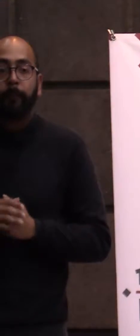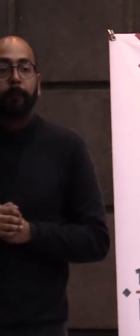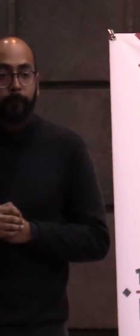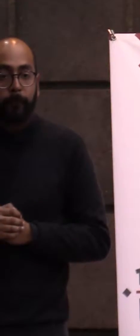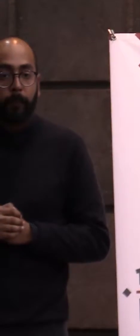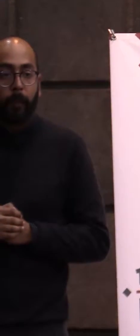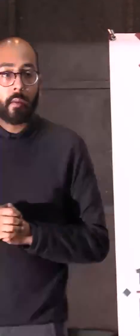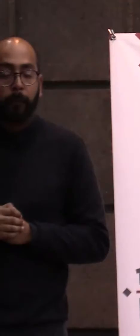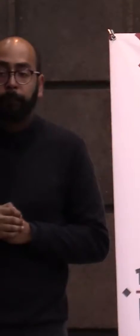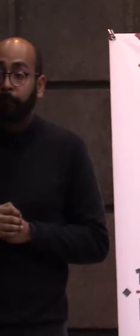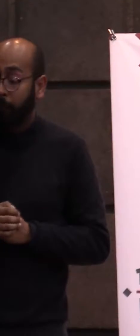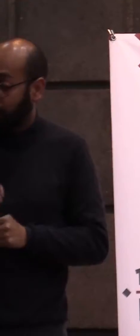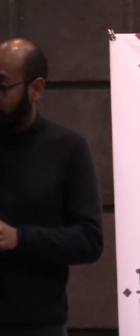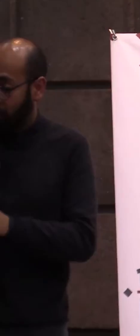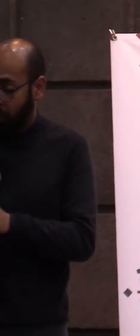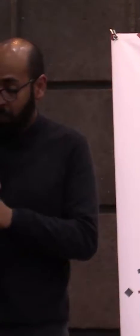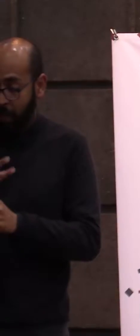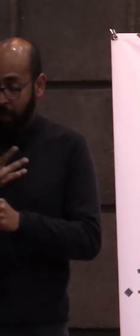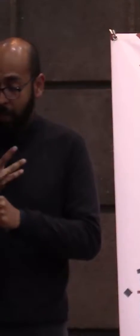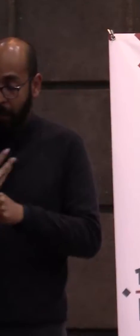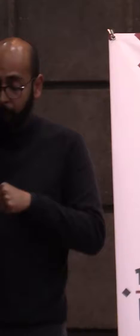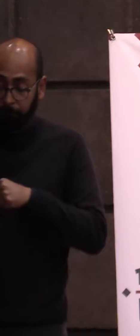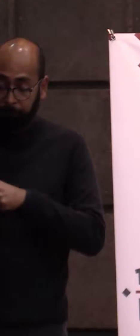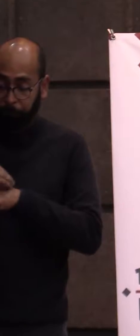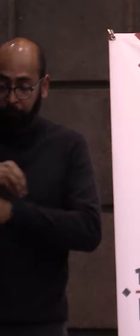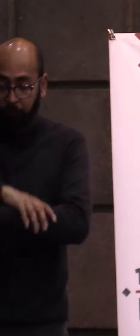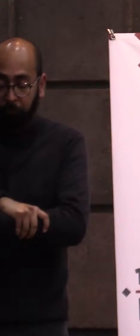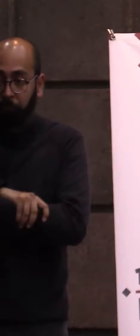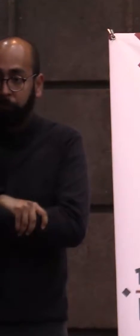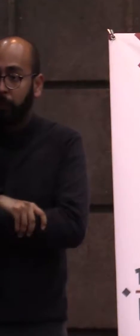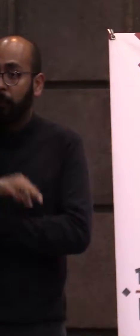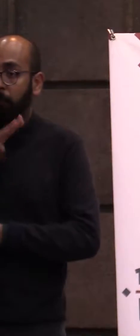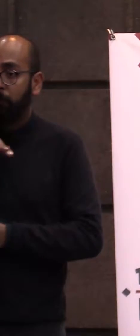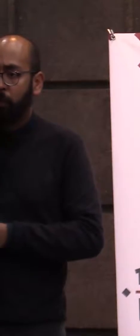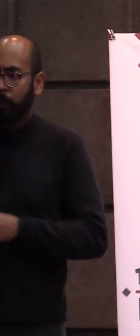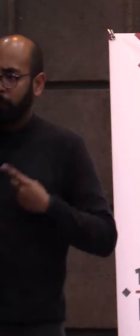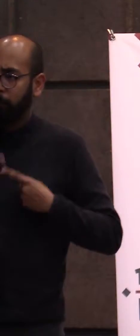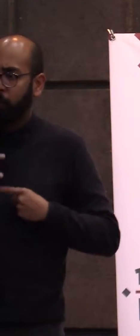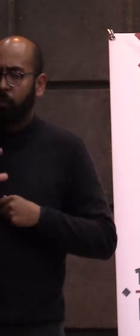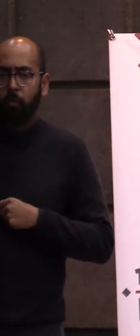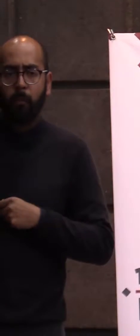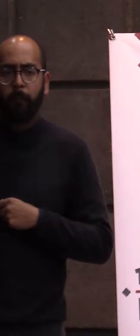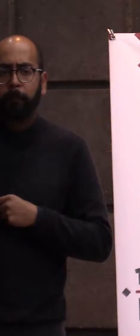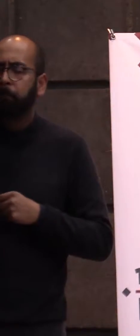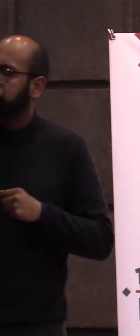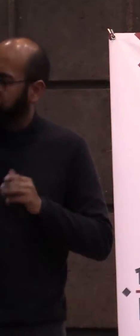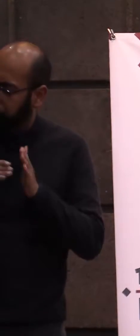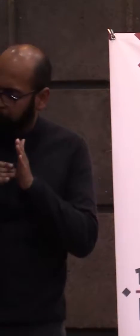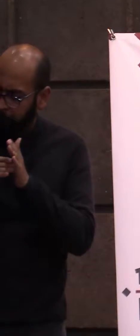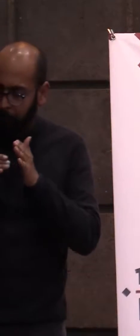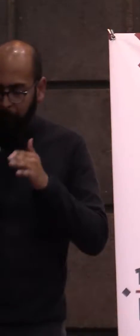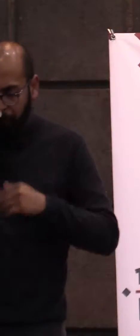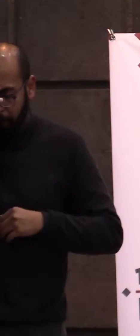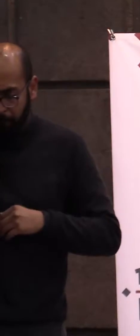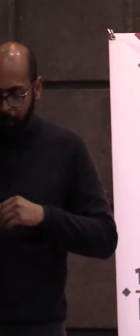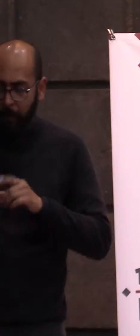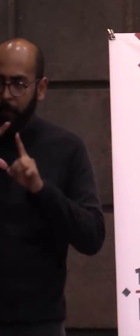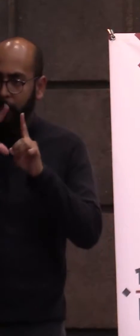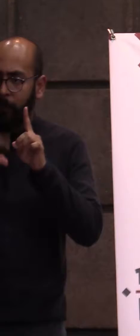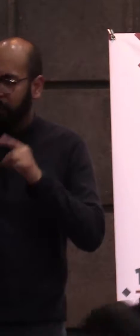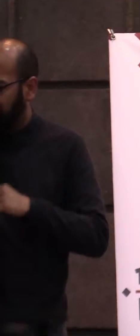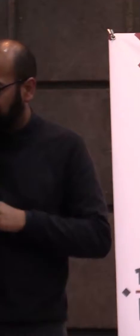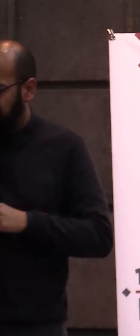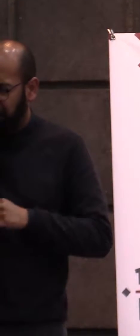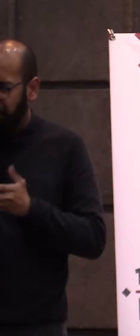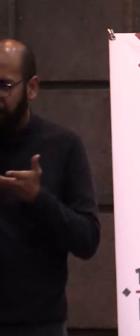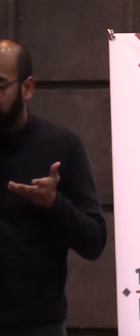Hoy estamos sumados miles de michoacanos, miles de mexicanos, para